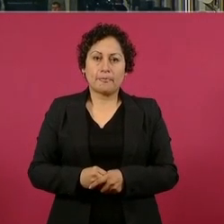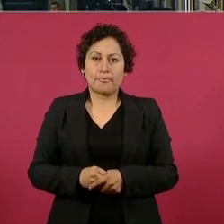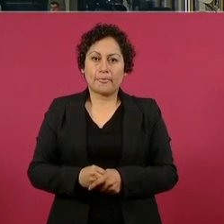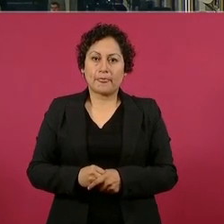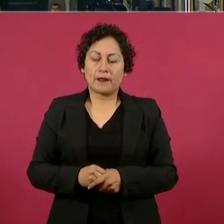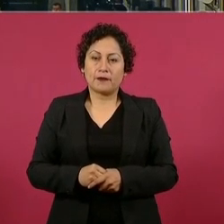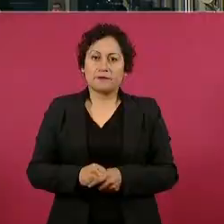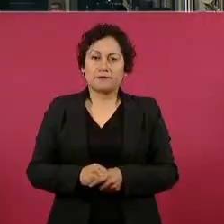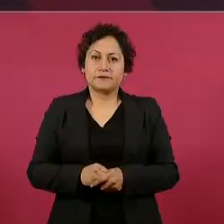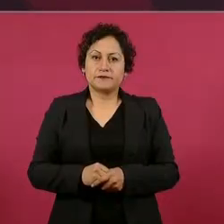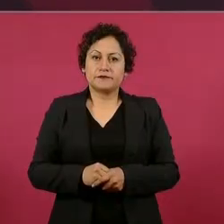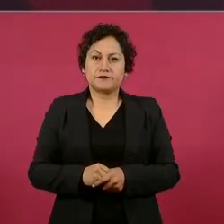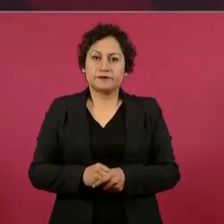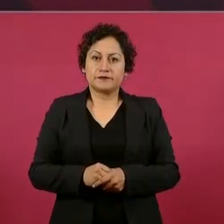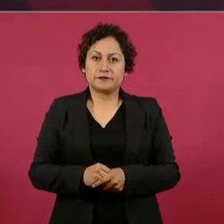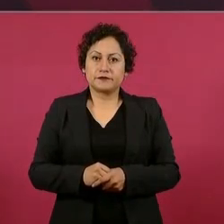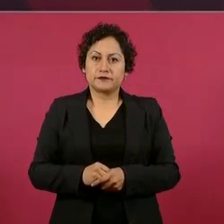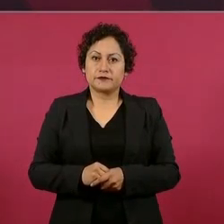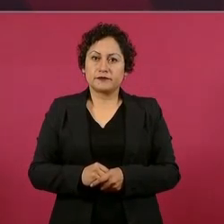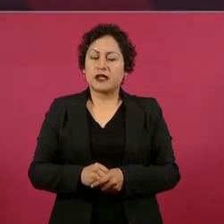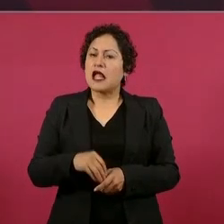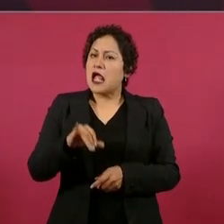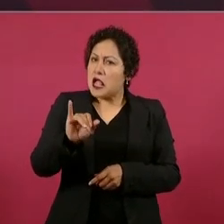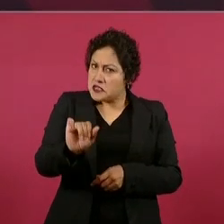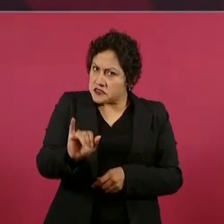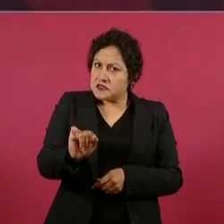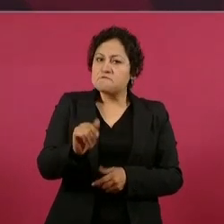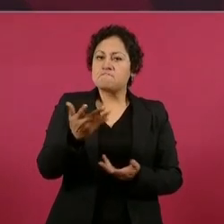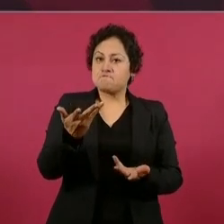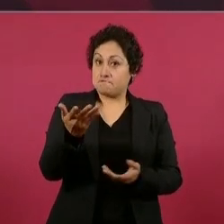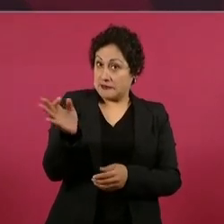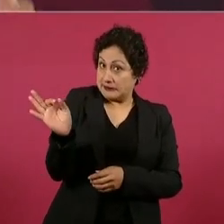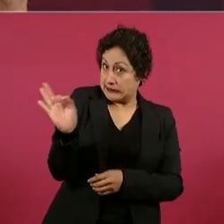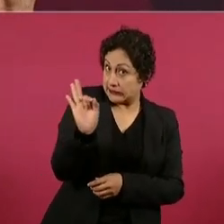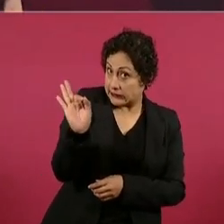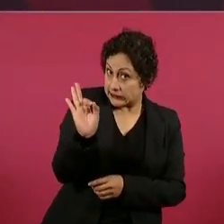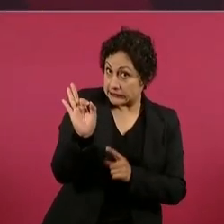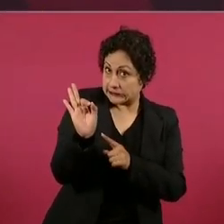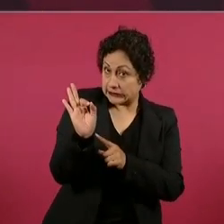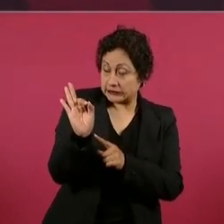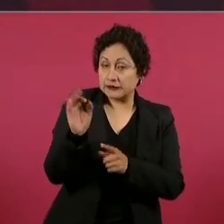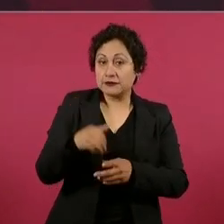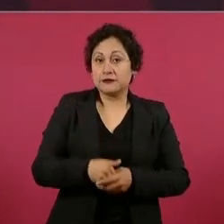Sí, que había esa posibilidad. Es que